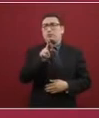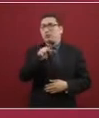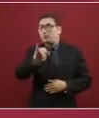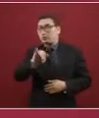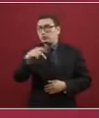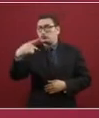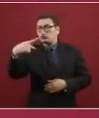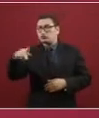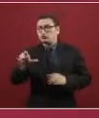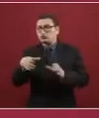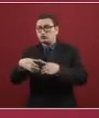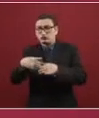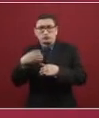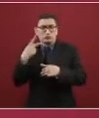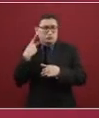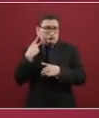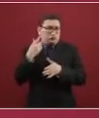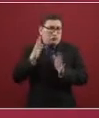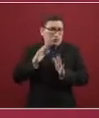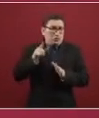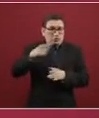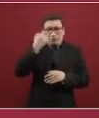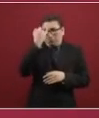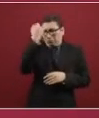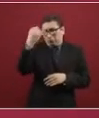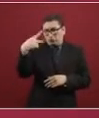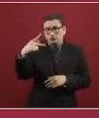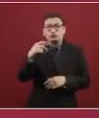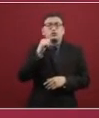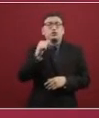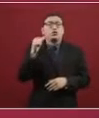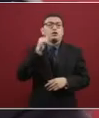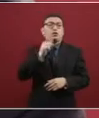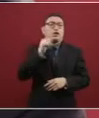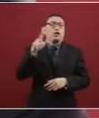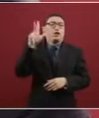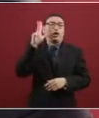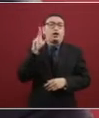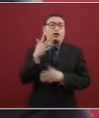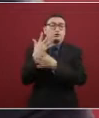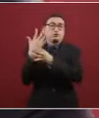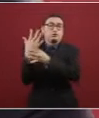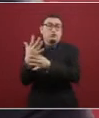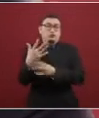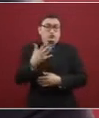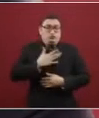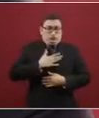política ayer antier y me comparo con donald trump